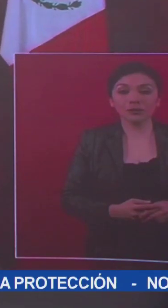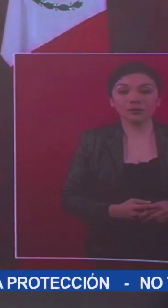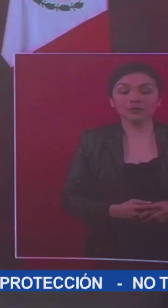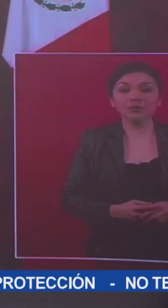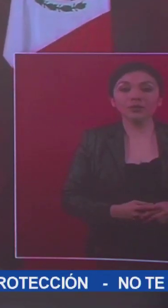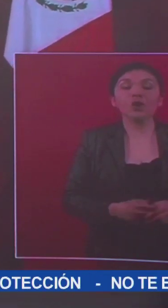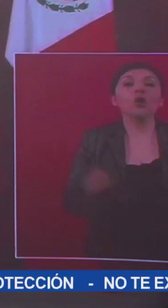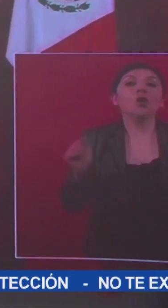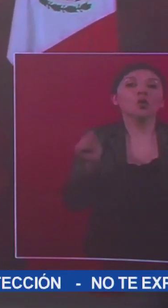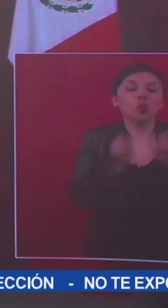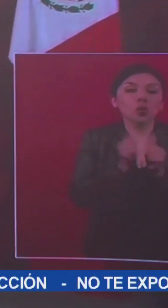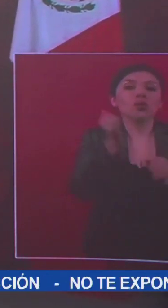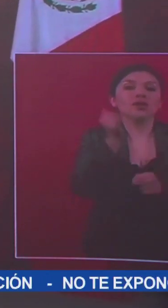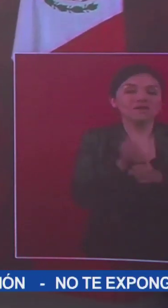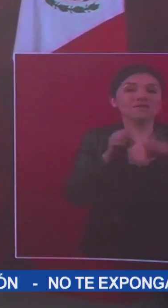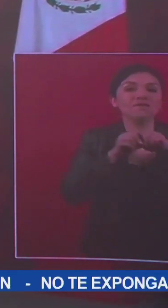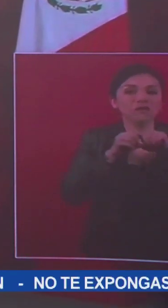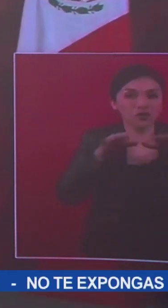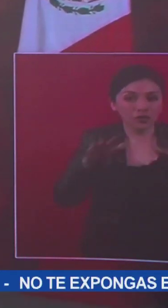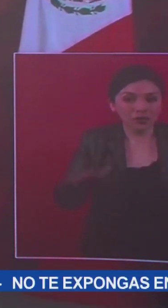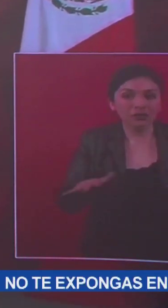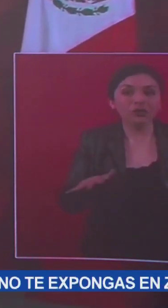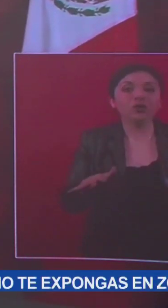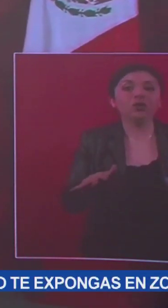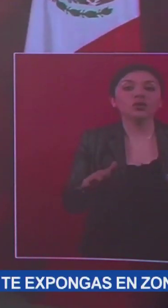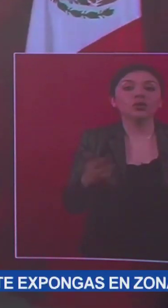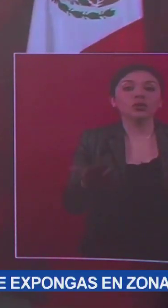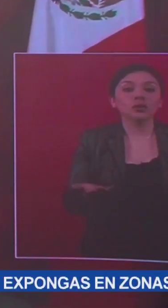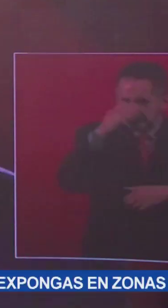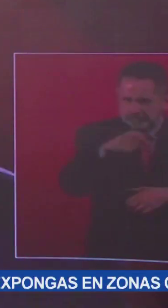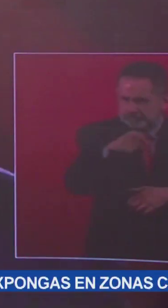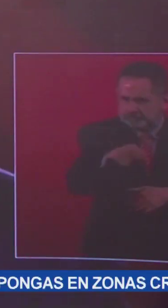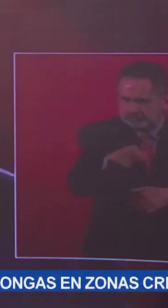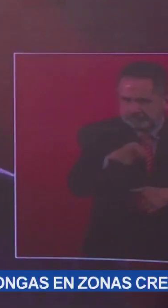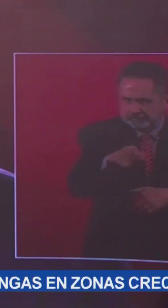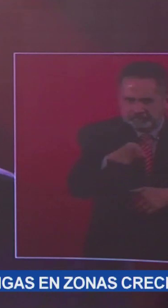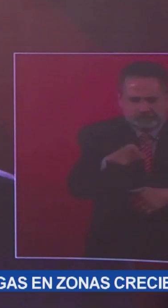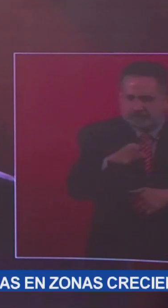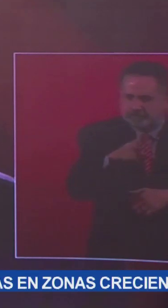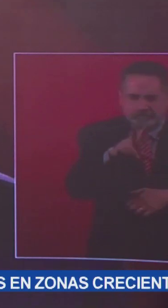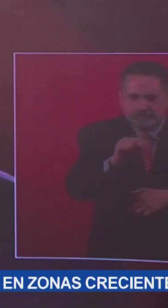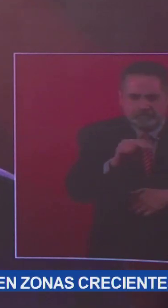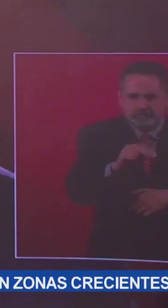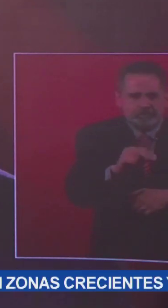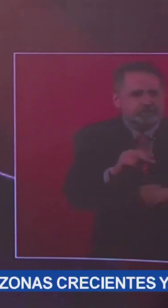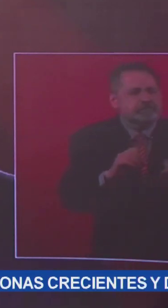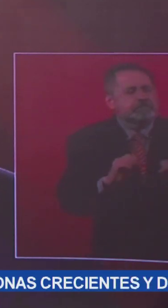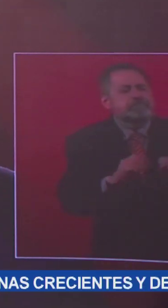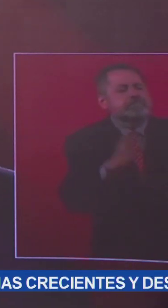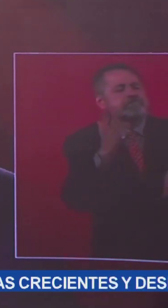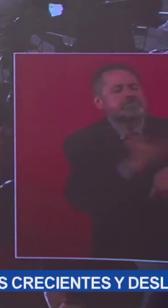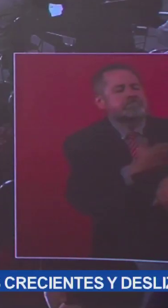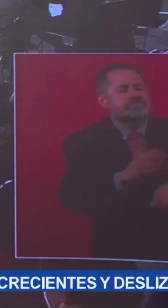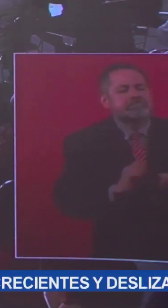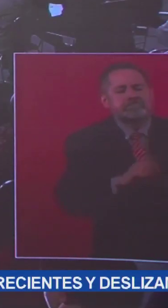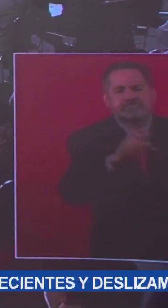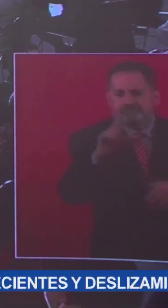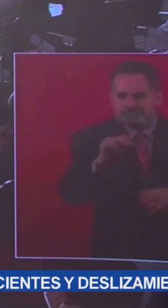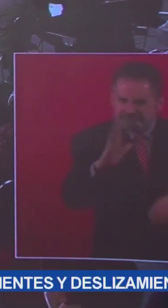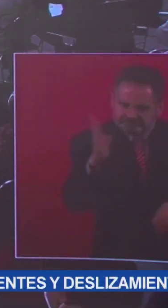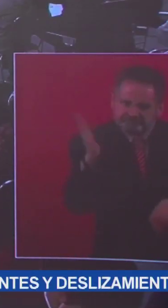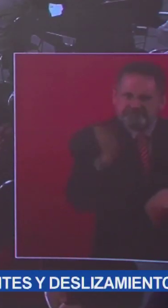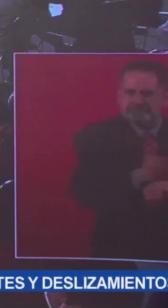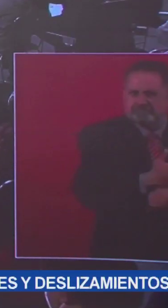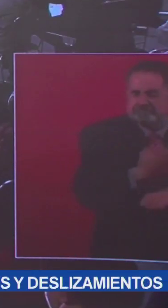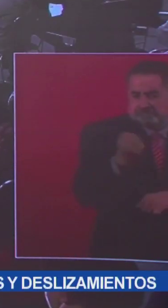que no llegaría a diciembre el día de hoy ya no existe sus familiares lo velaron y depositaron sus restos en un lugar del que no